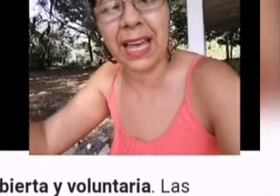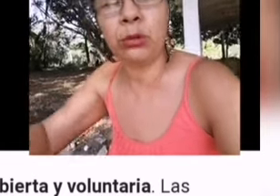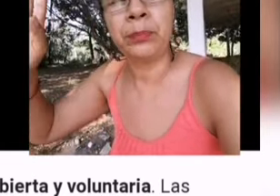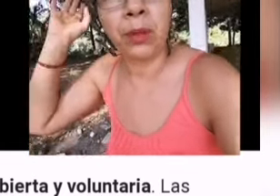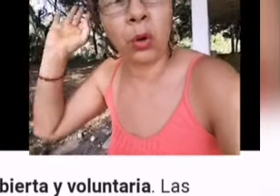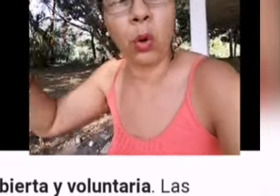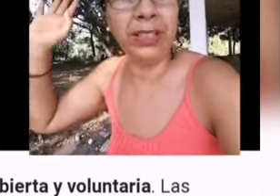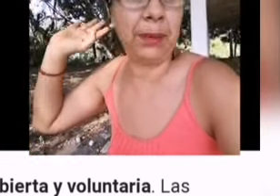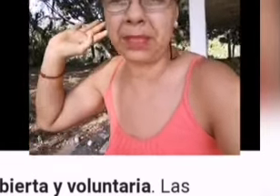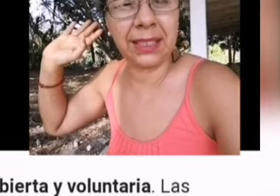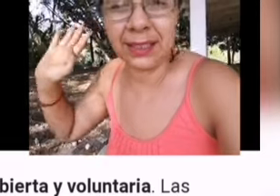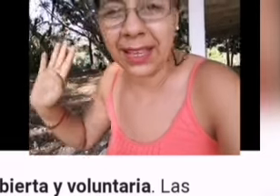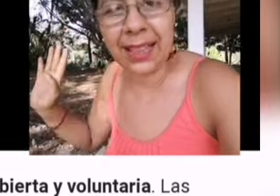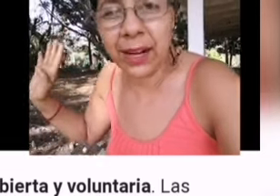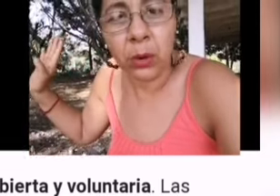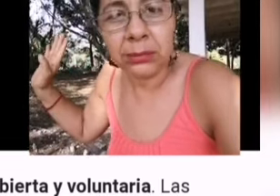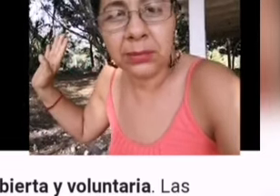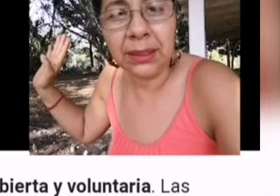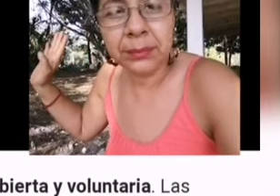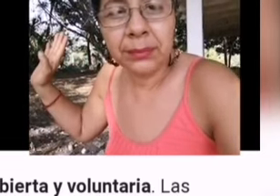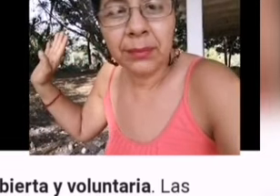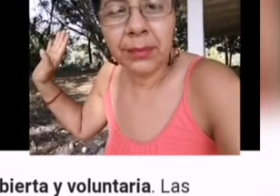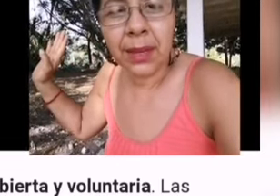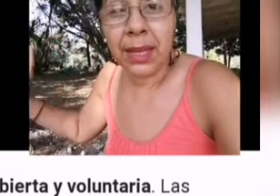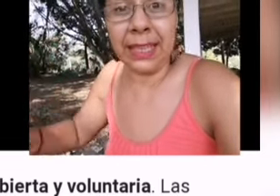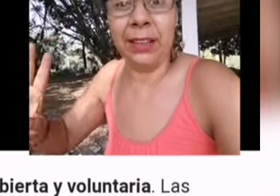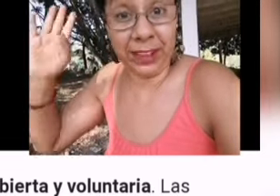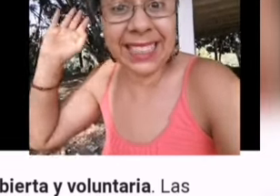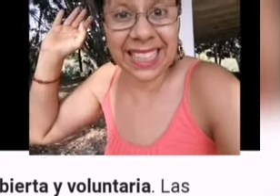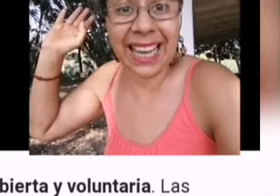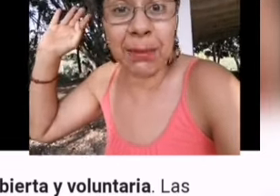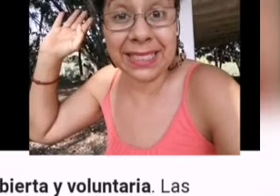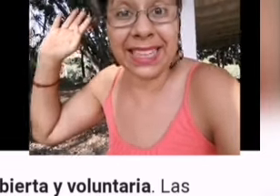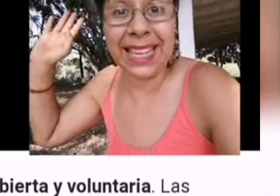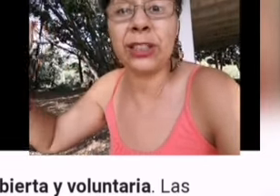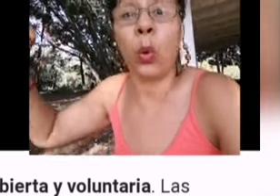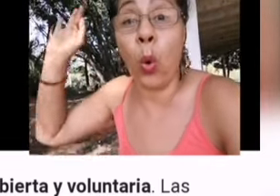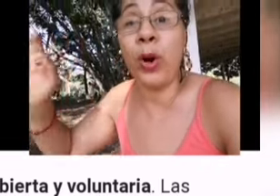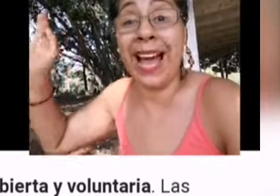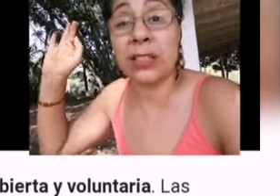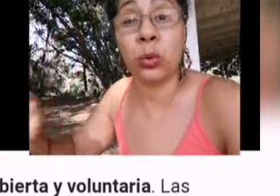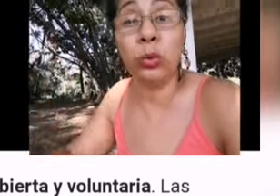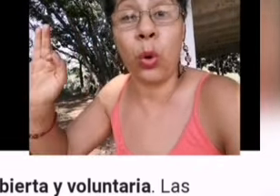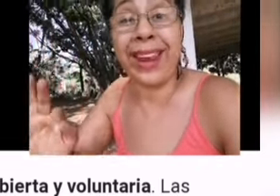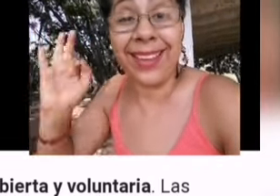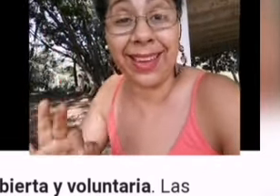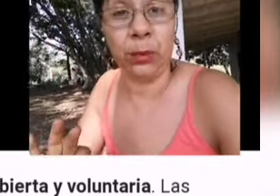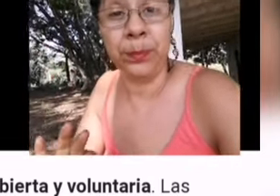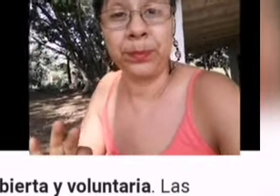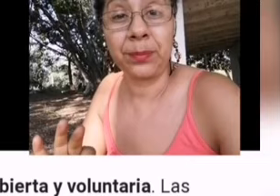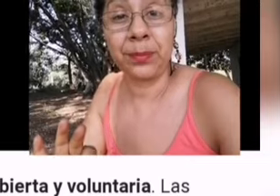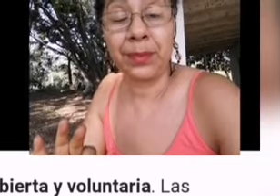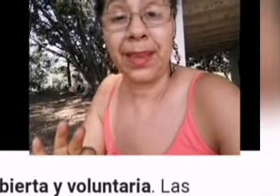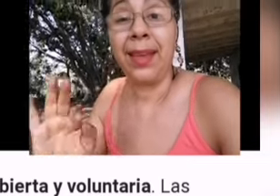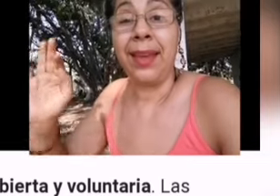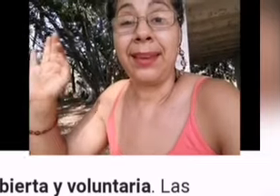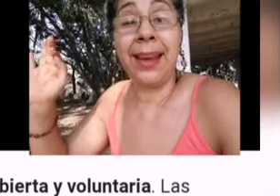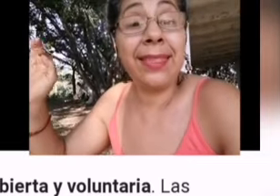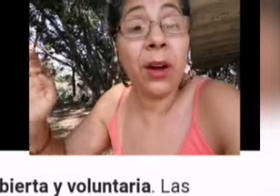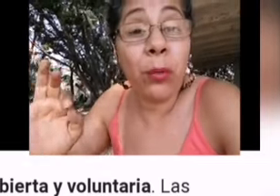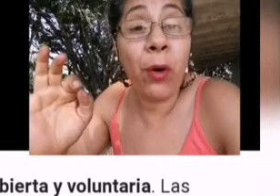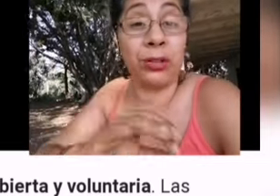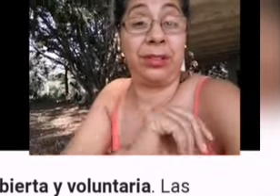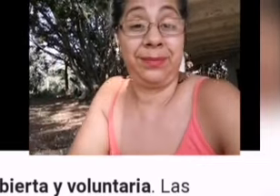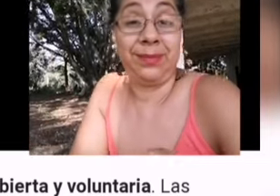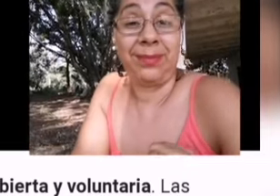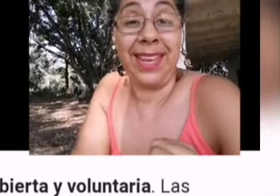tiempos pasados con el presidente Calderón, ¿sí? Y fíjense nada más, ¿eh? Es un asunto heredado que